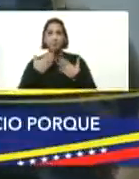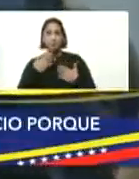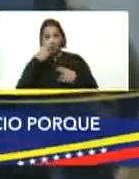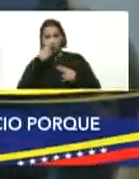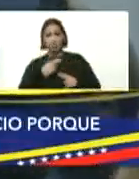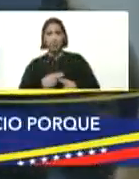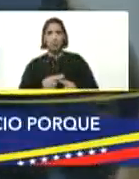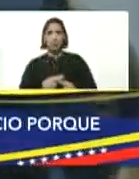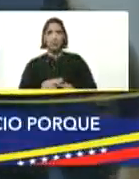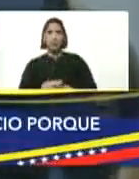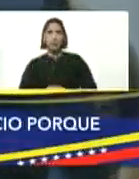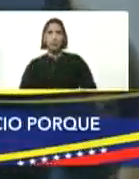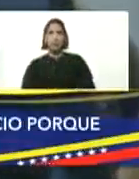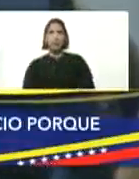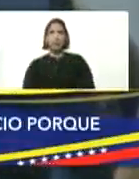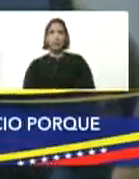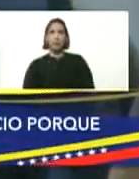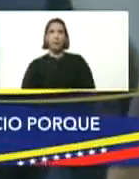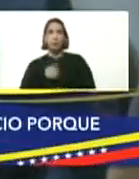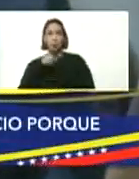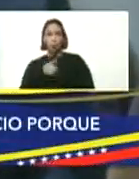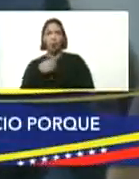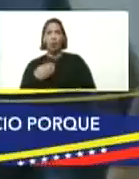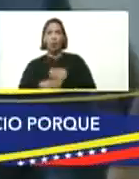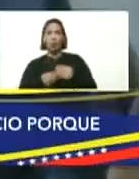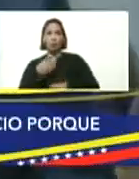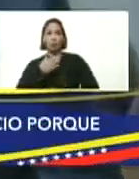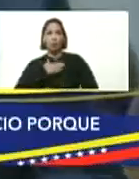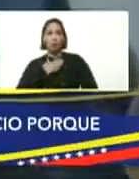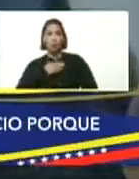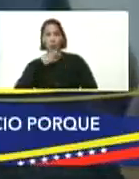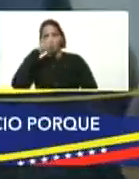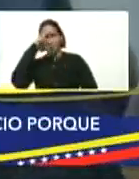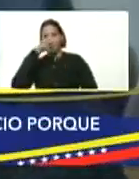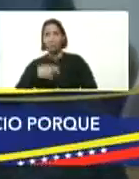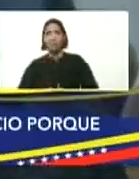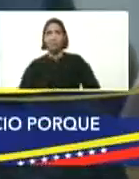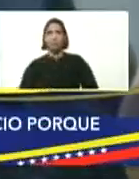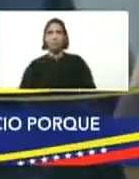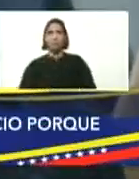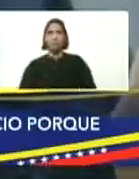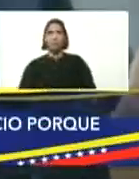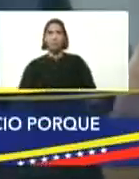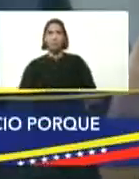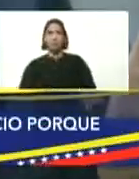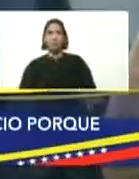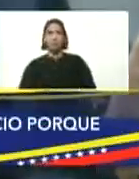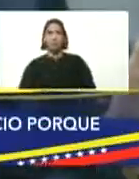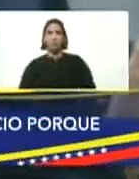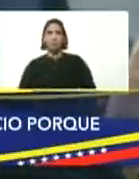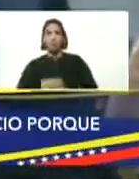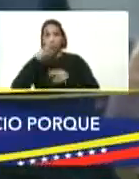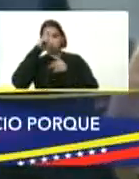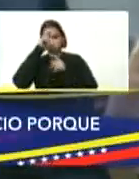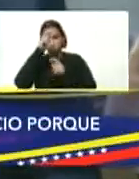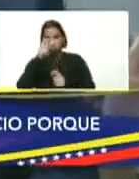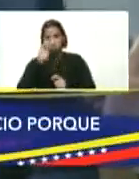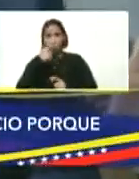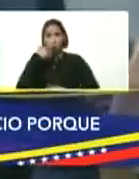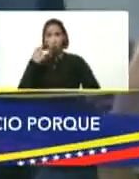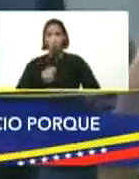homenaje que usted le está haciendo a José Vicente Rangel. Y ese reconocimiento a ese